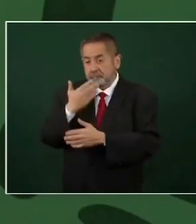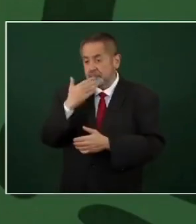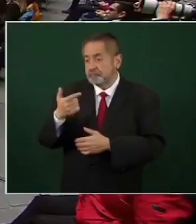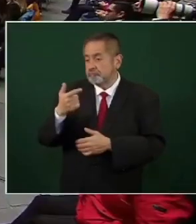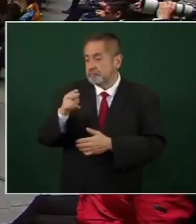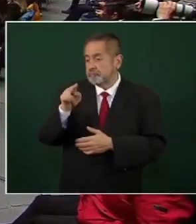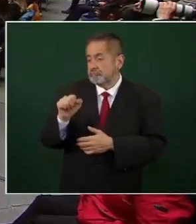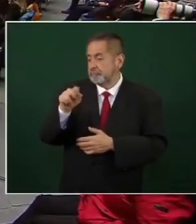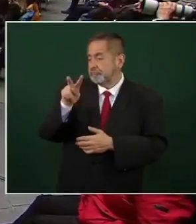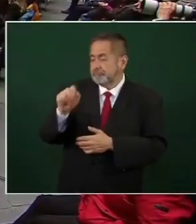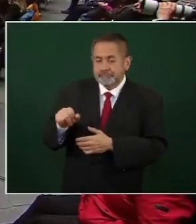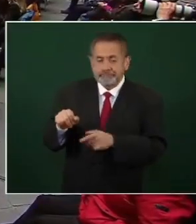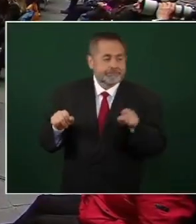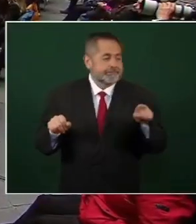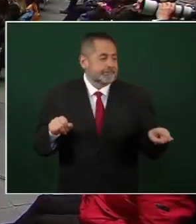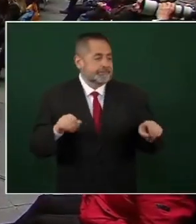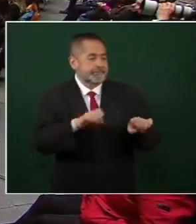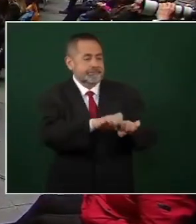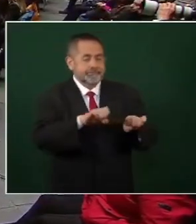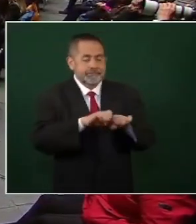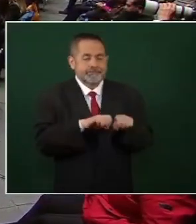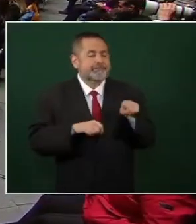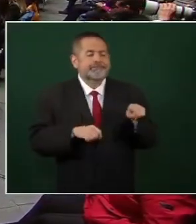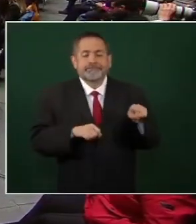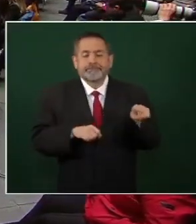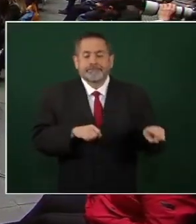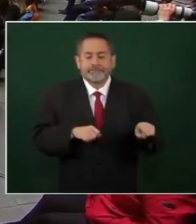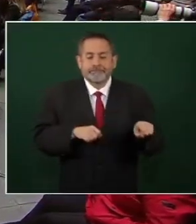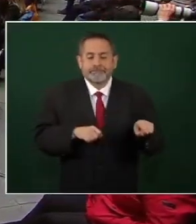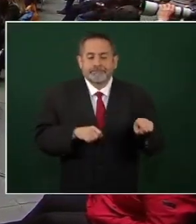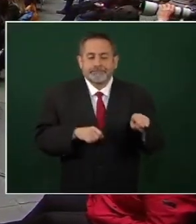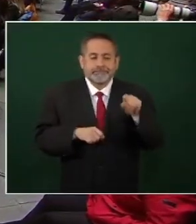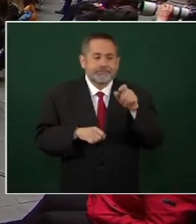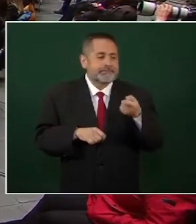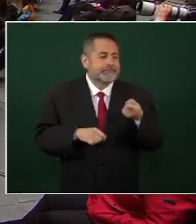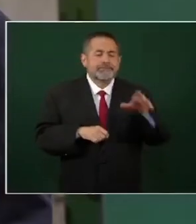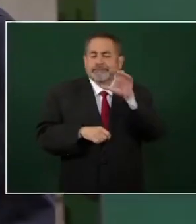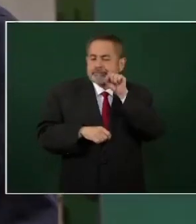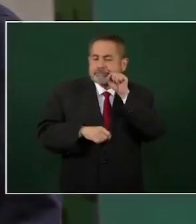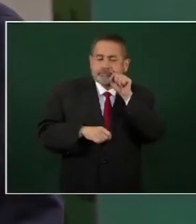que son los Naranjeros de Hermosillo,